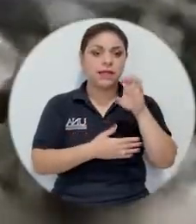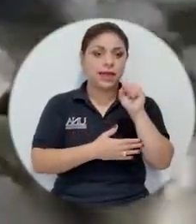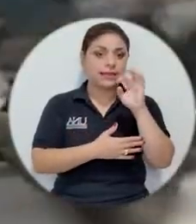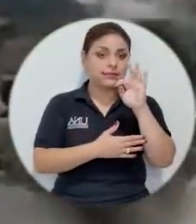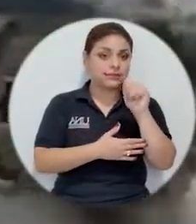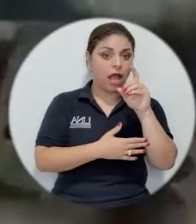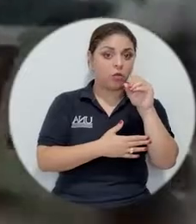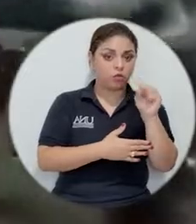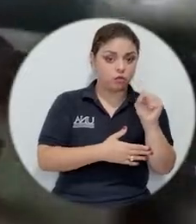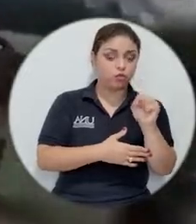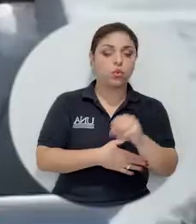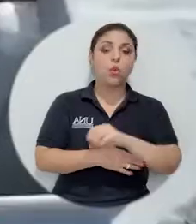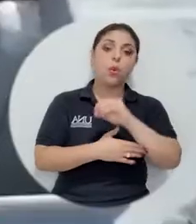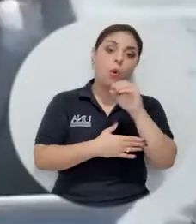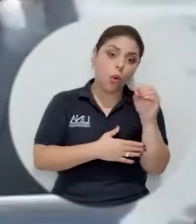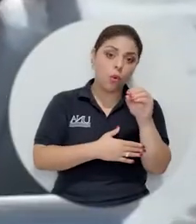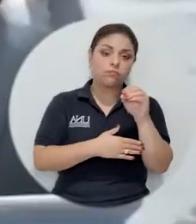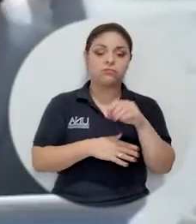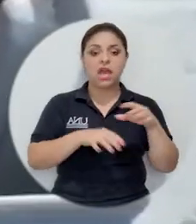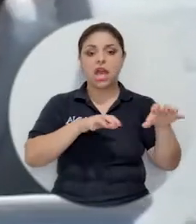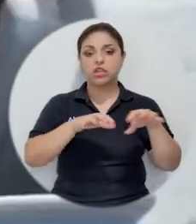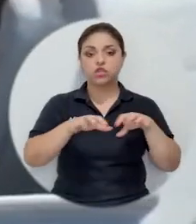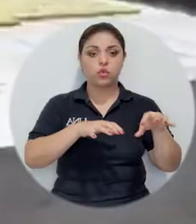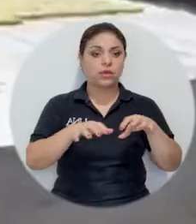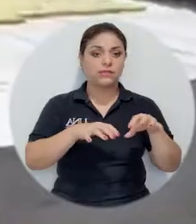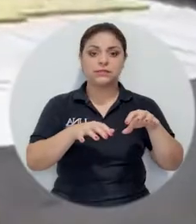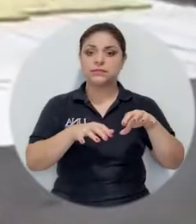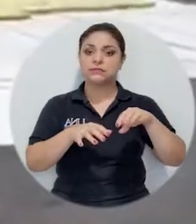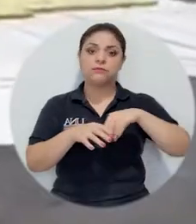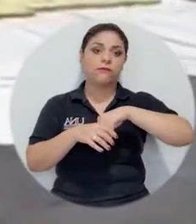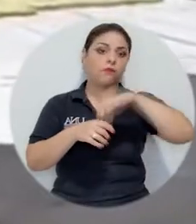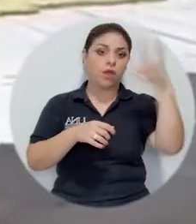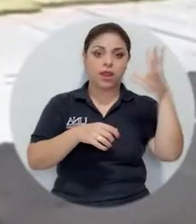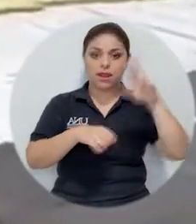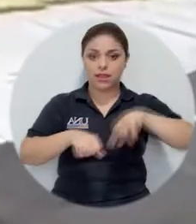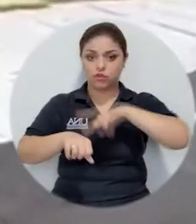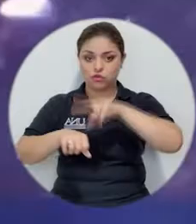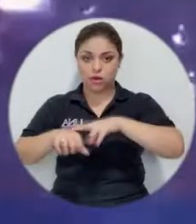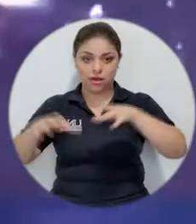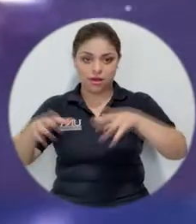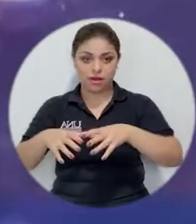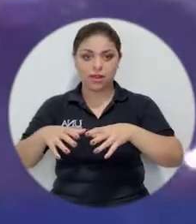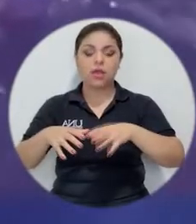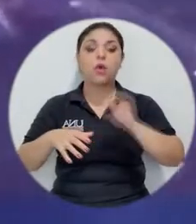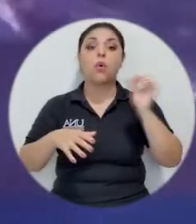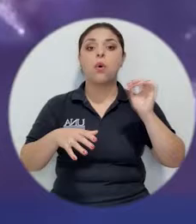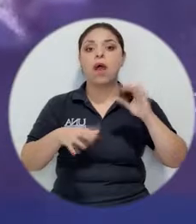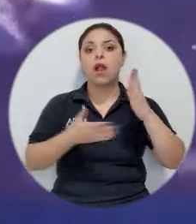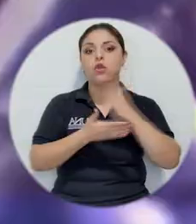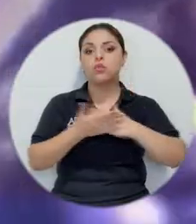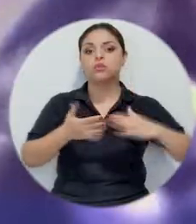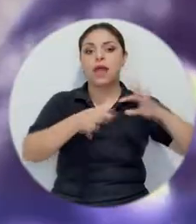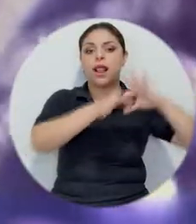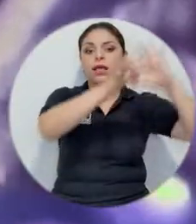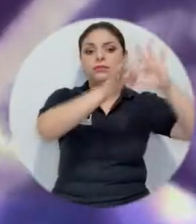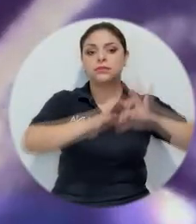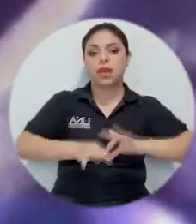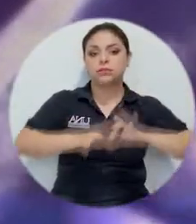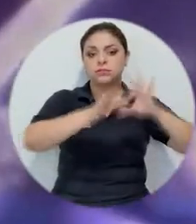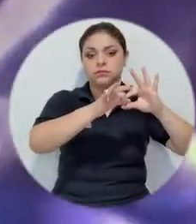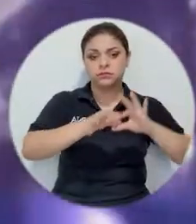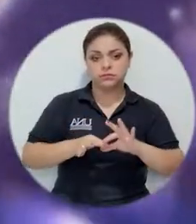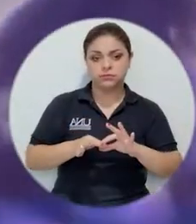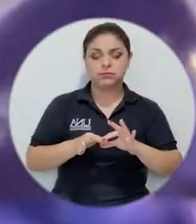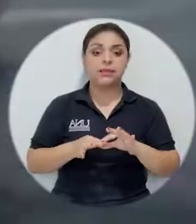actores subnacionales, de actores transnacionales o incluso de alianzas entre estados. Y